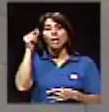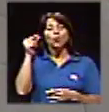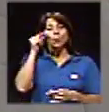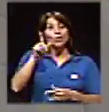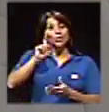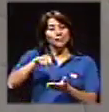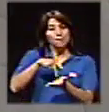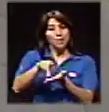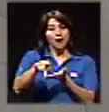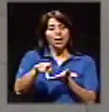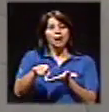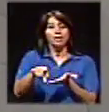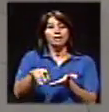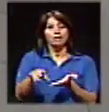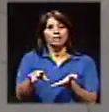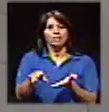pagar